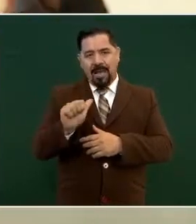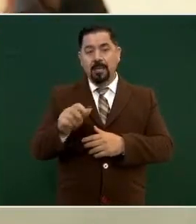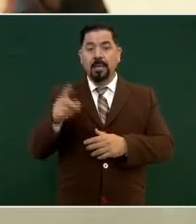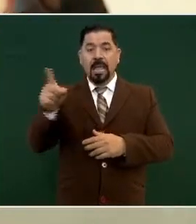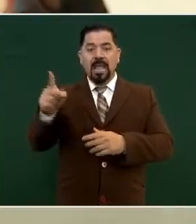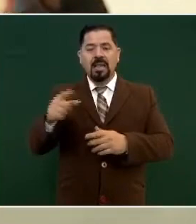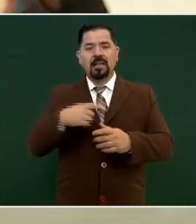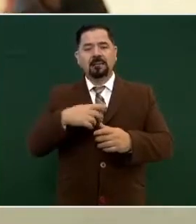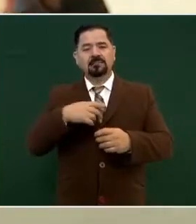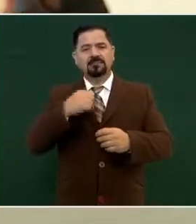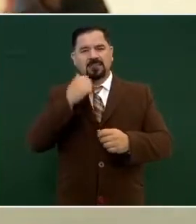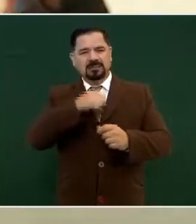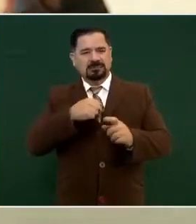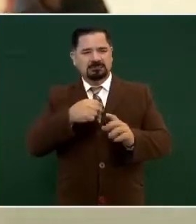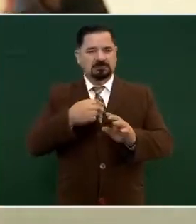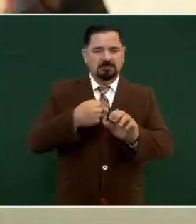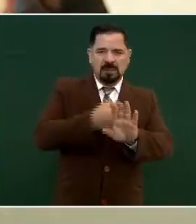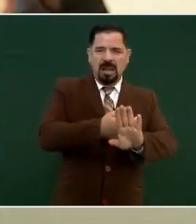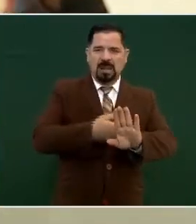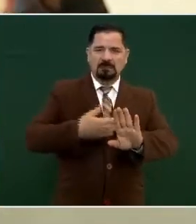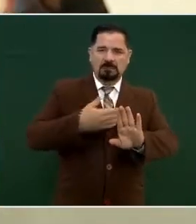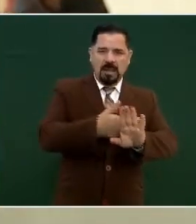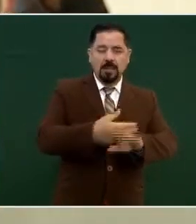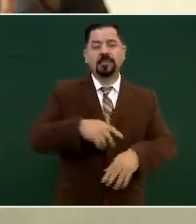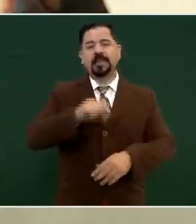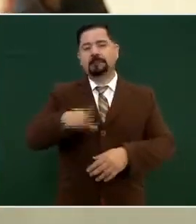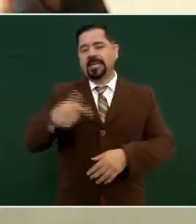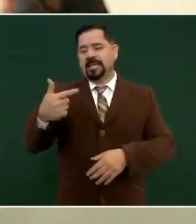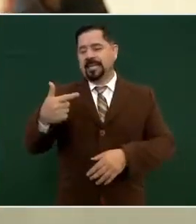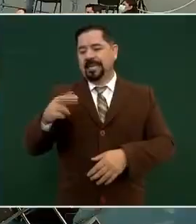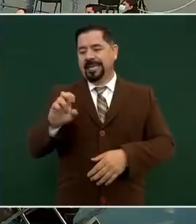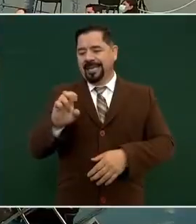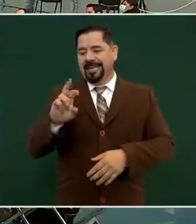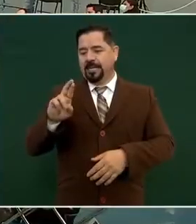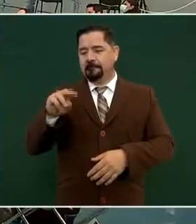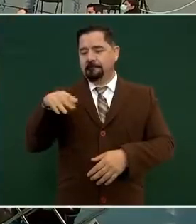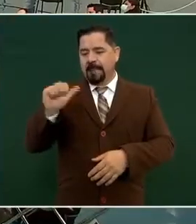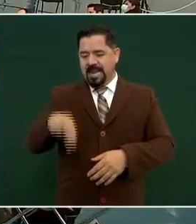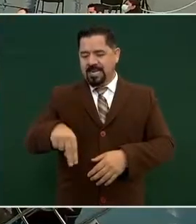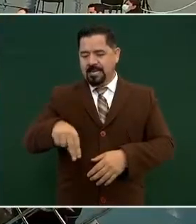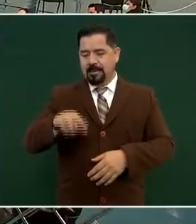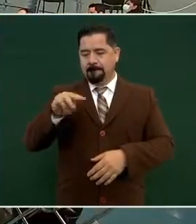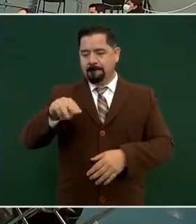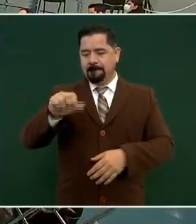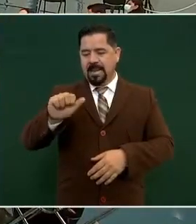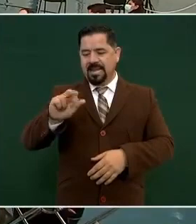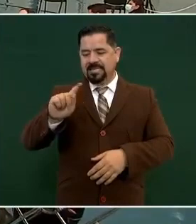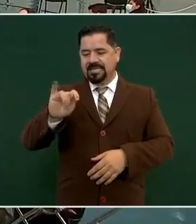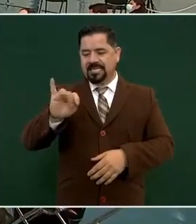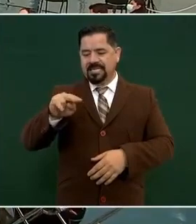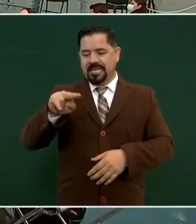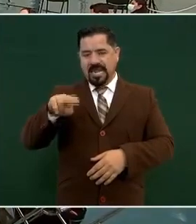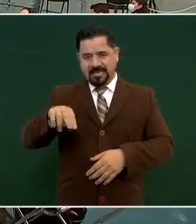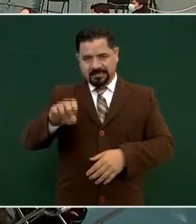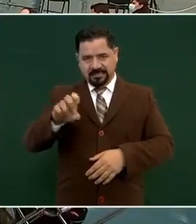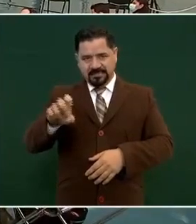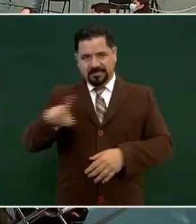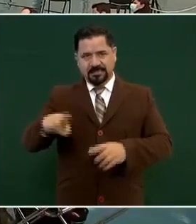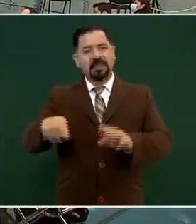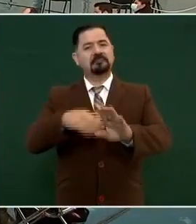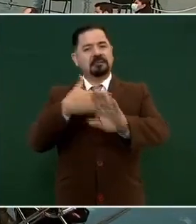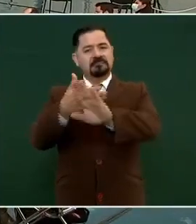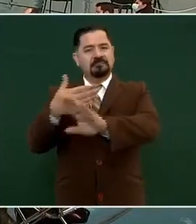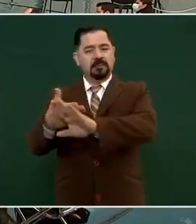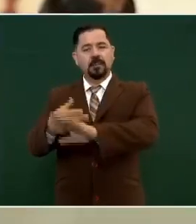medios. Germán Martínez, que se ha convertido ahora desde el Senado en otro golpeador. La mismísima